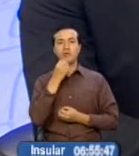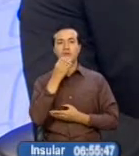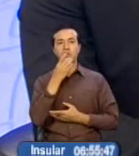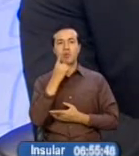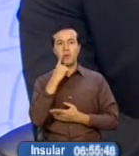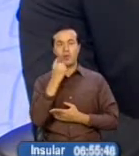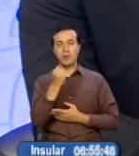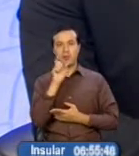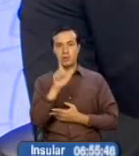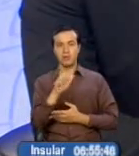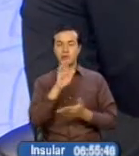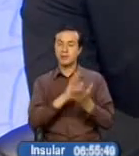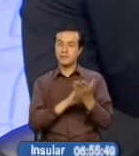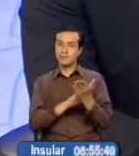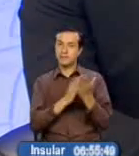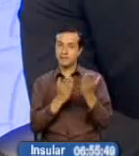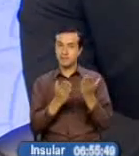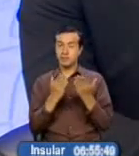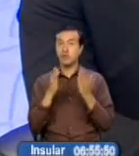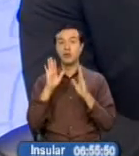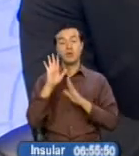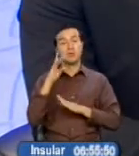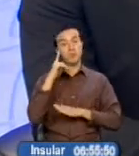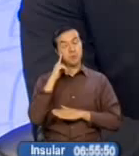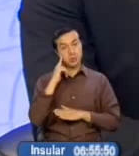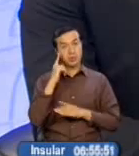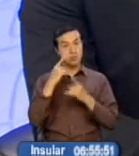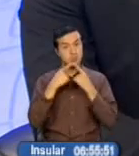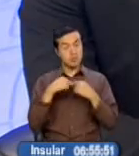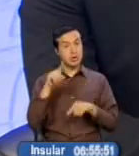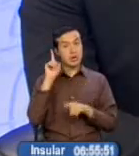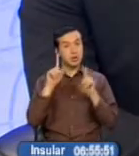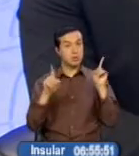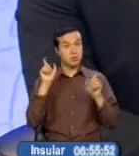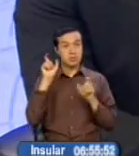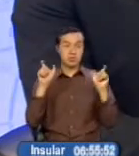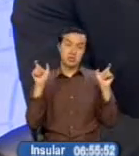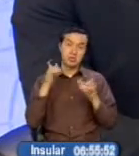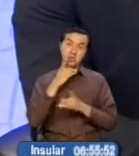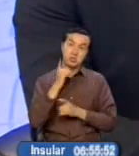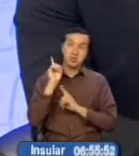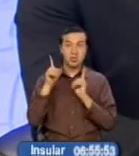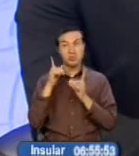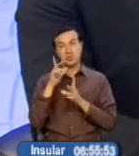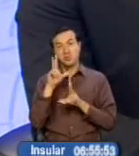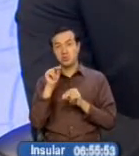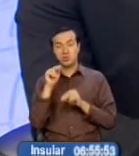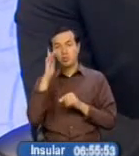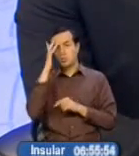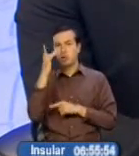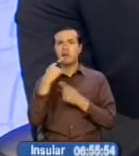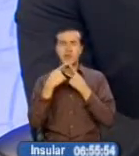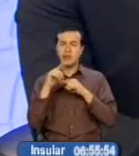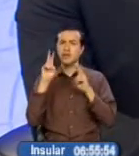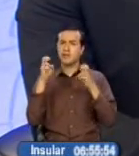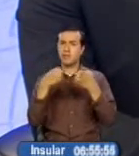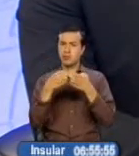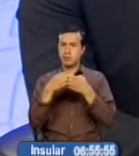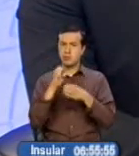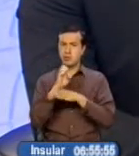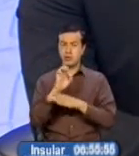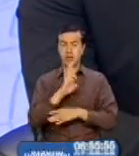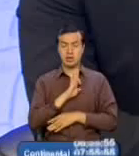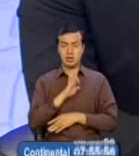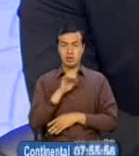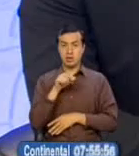hombre que admira mucho, pero que ojo, ha dado unas declaraciones que quizás a algunos les puedan gustar, a otros no, porque habló del tema selección, habló de Gustavo